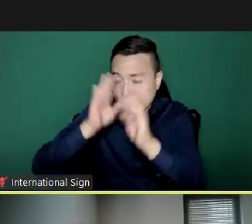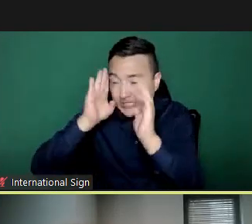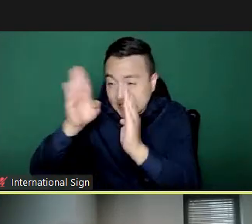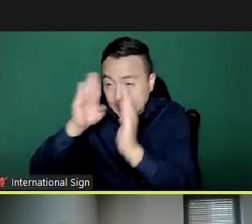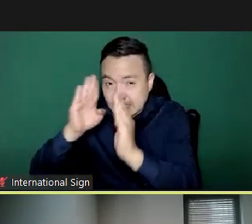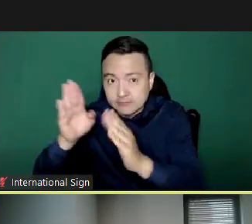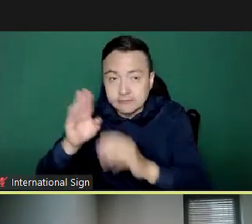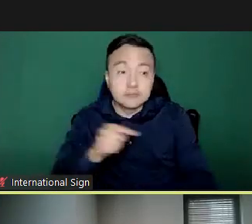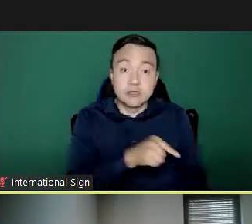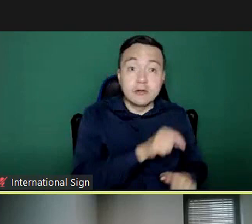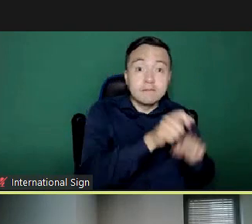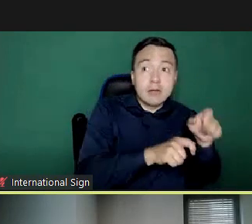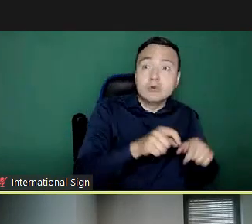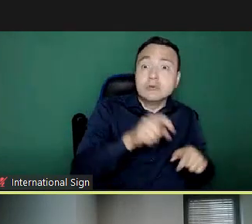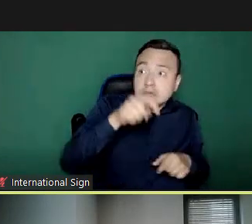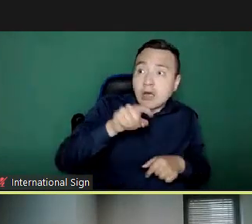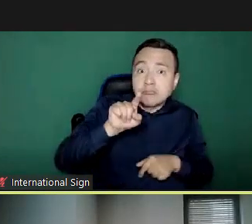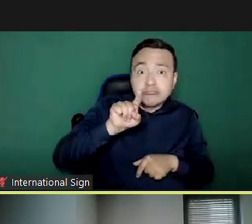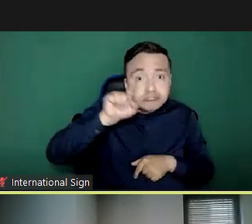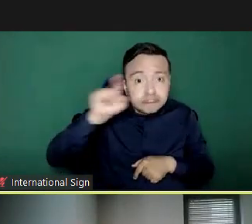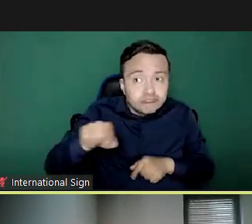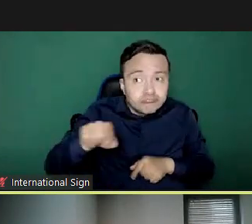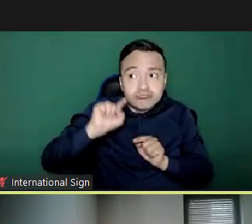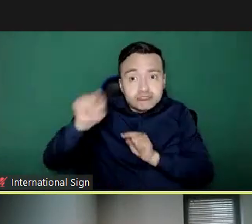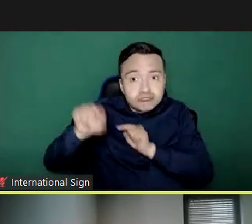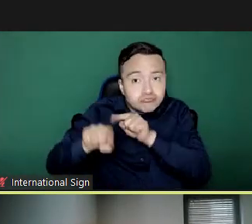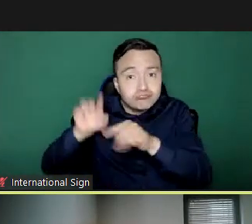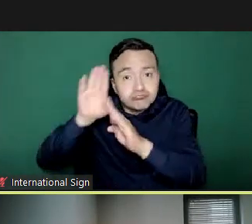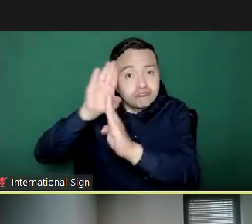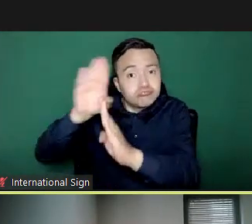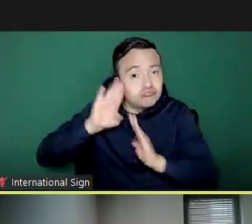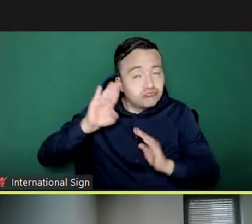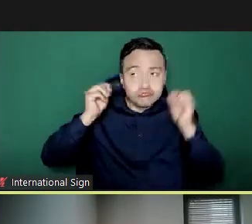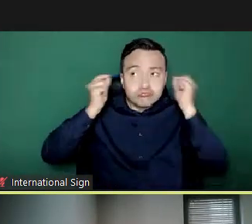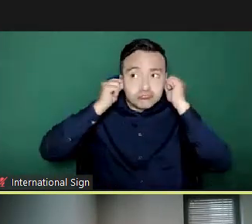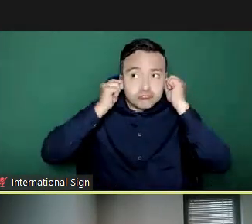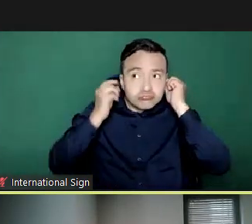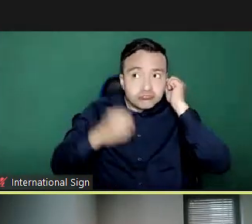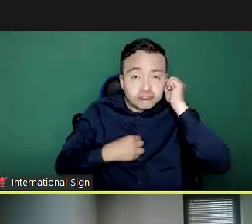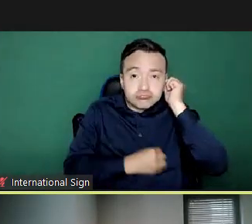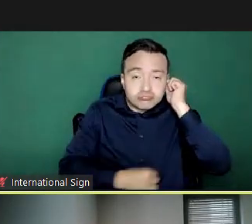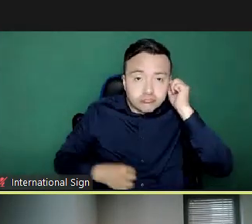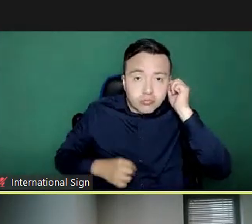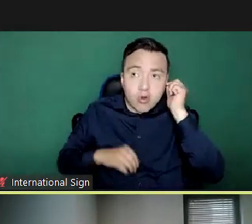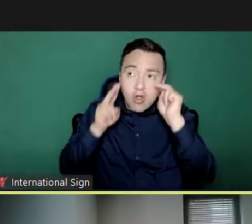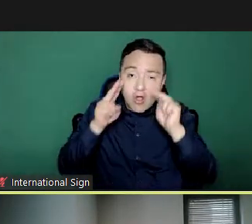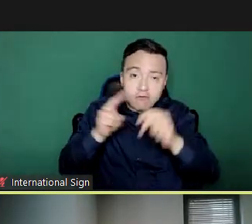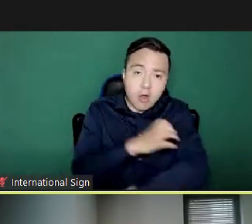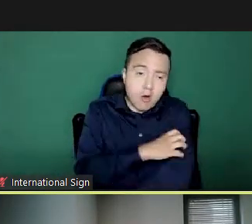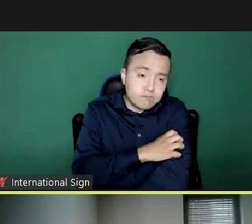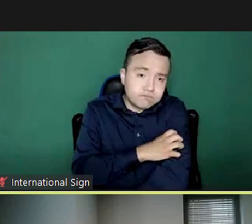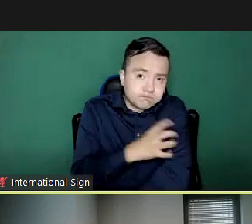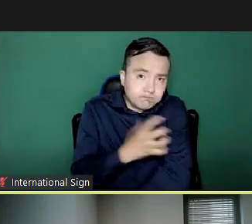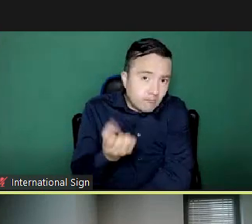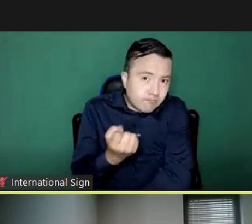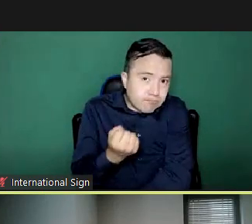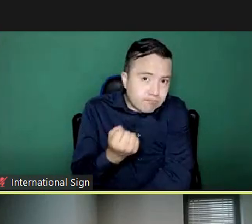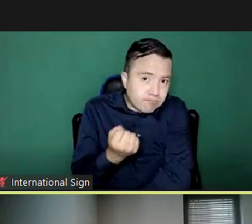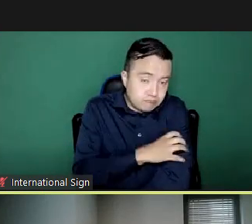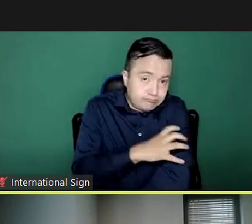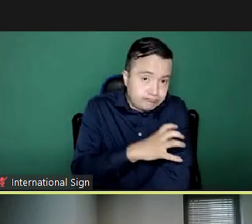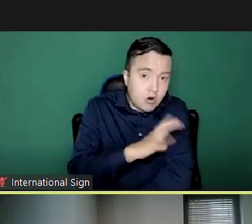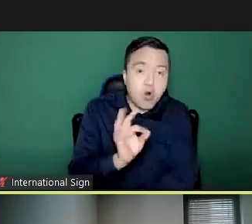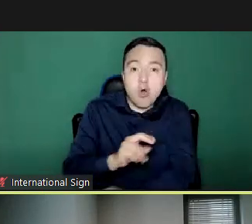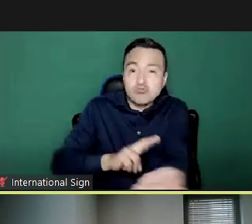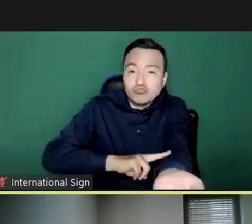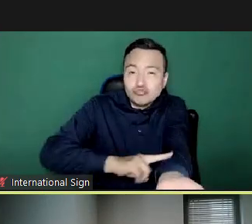sus consultas rutinarias para hipertensión, diabetes, o se ha aplazado